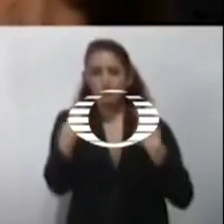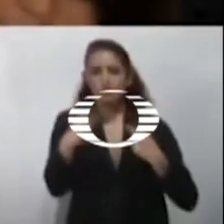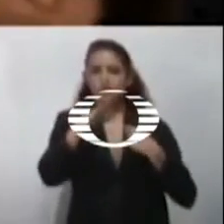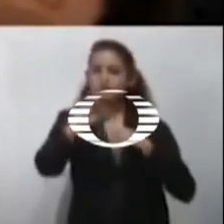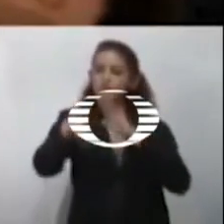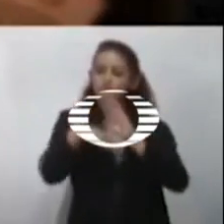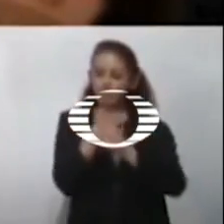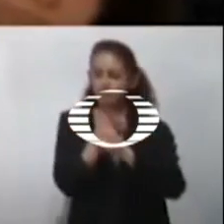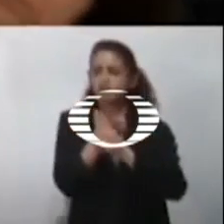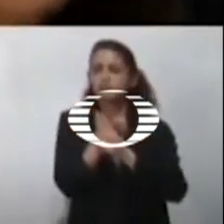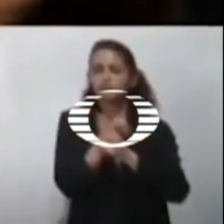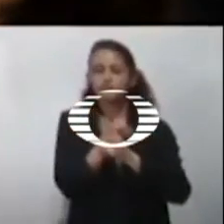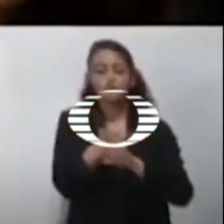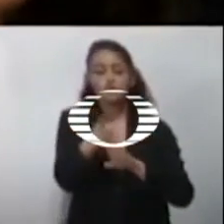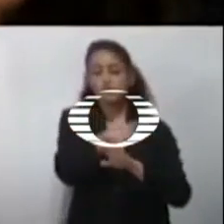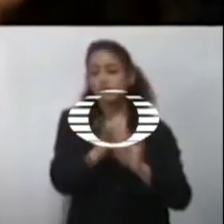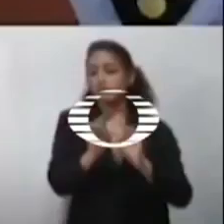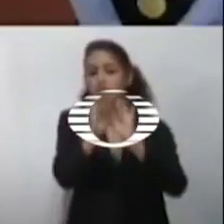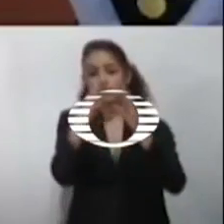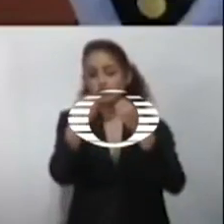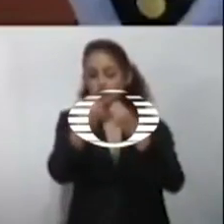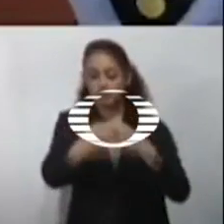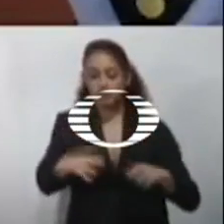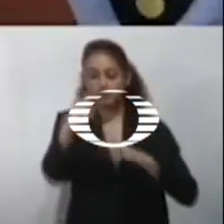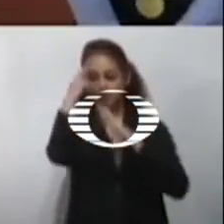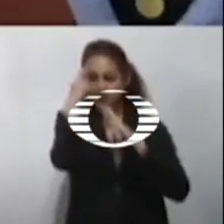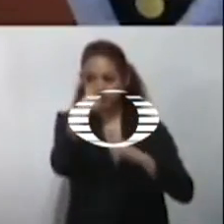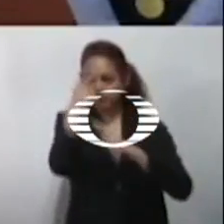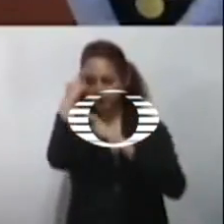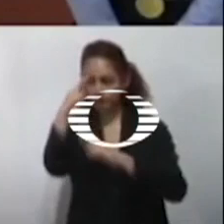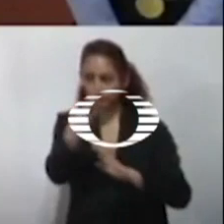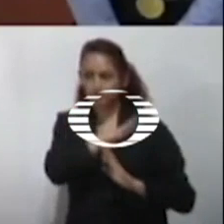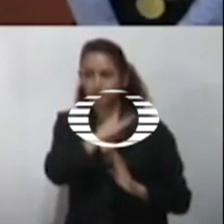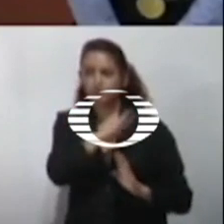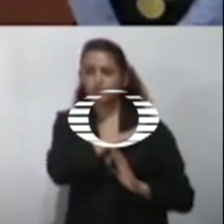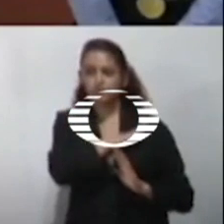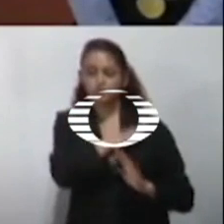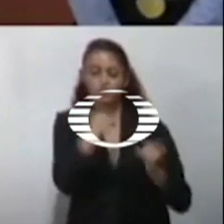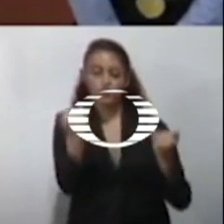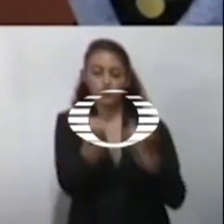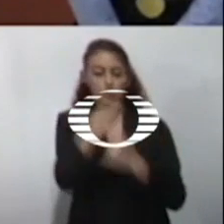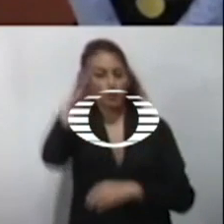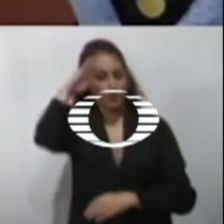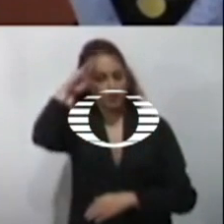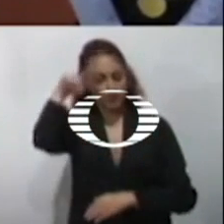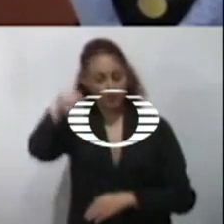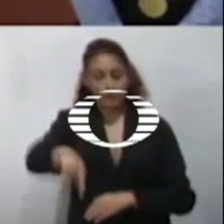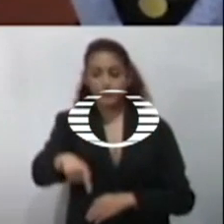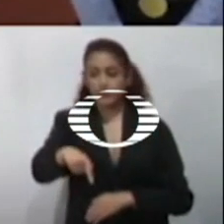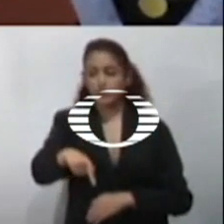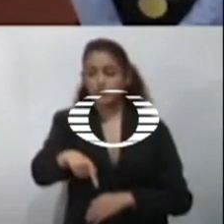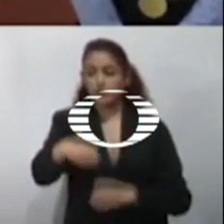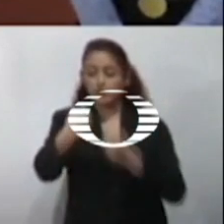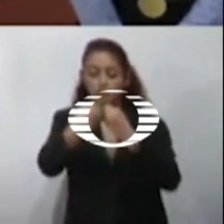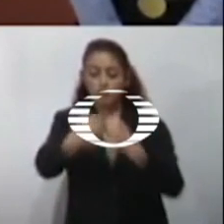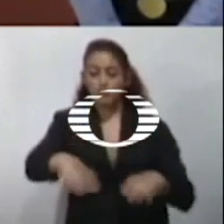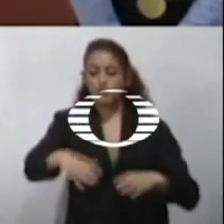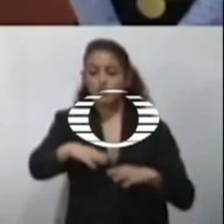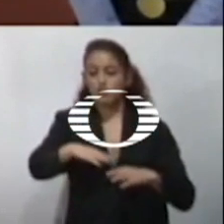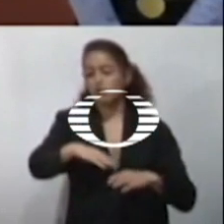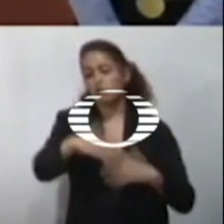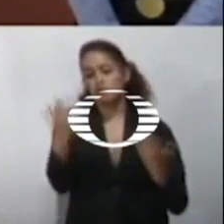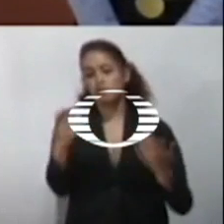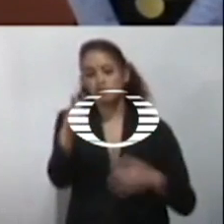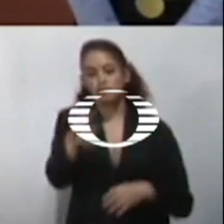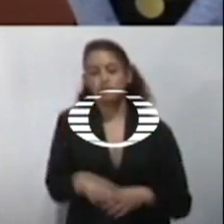agreden, porque si perdemos el respeto al ejército y a la marina, estamos